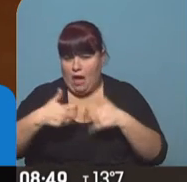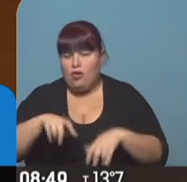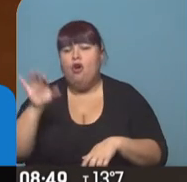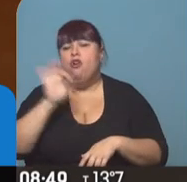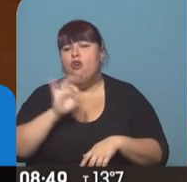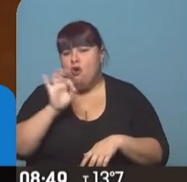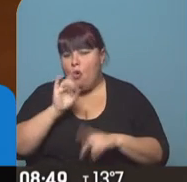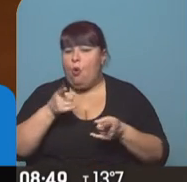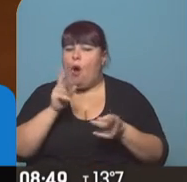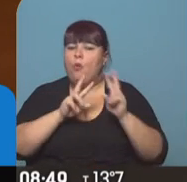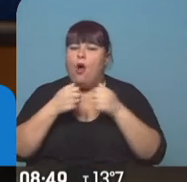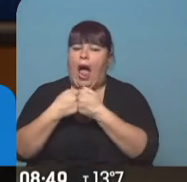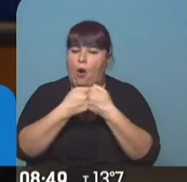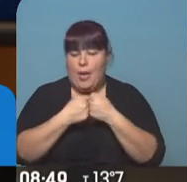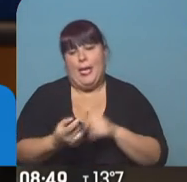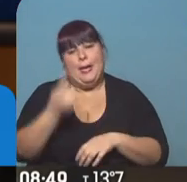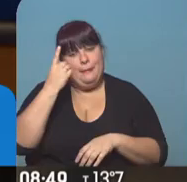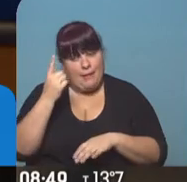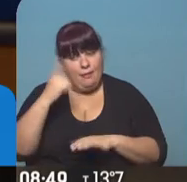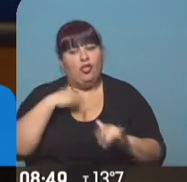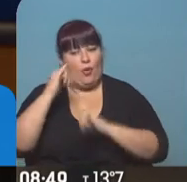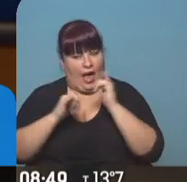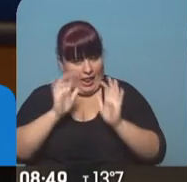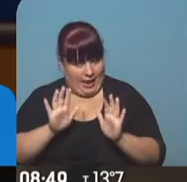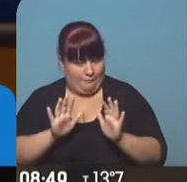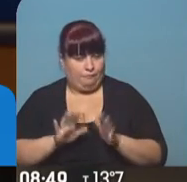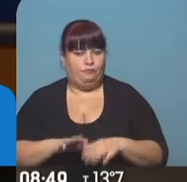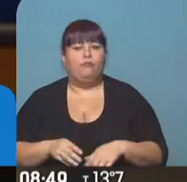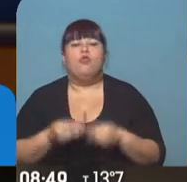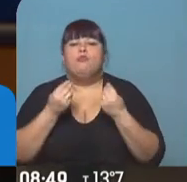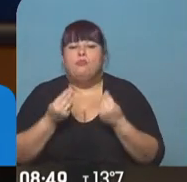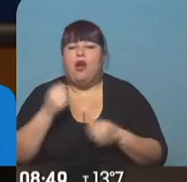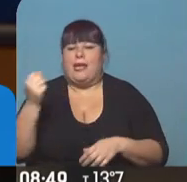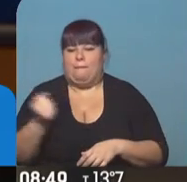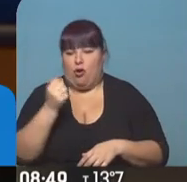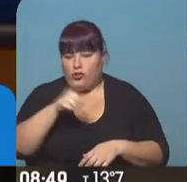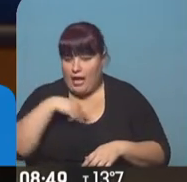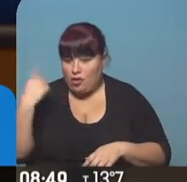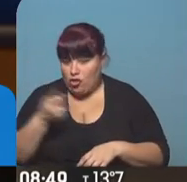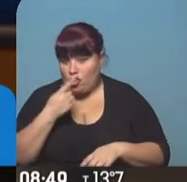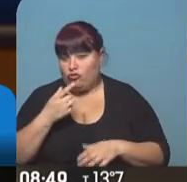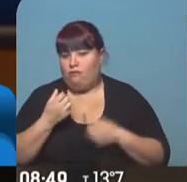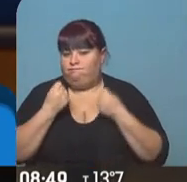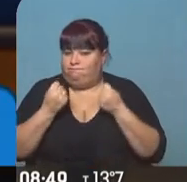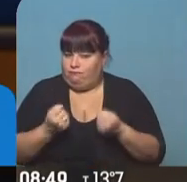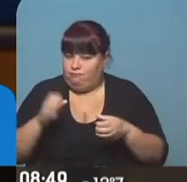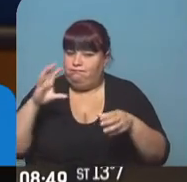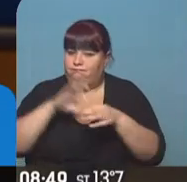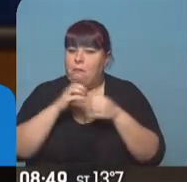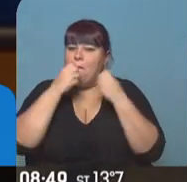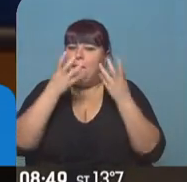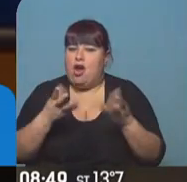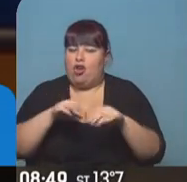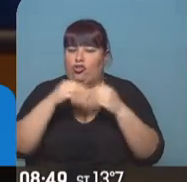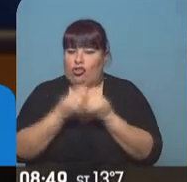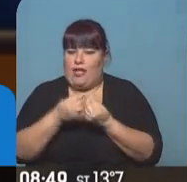se busca con suelos primero fernando déjame decirte por qué es importante para nosotros consolidar y e inclusive mejorar